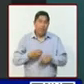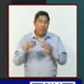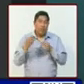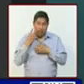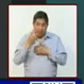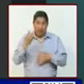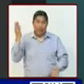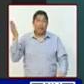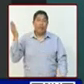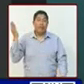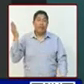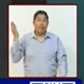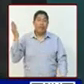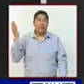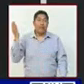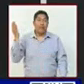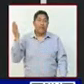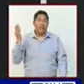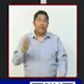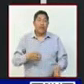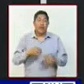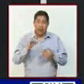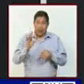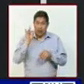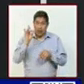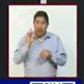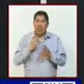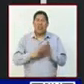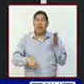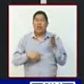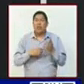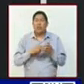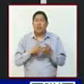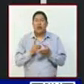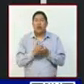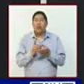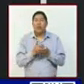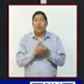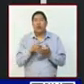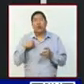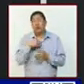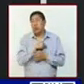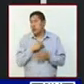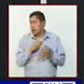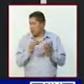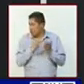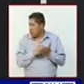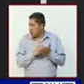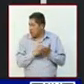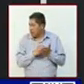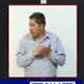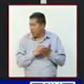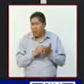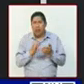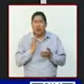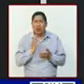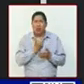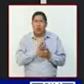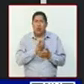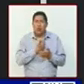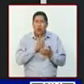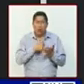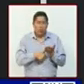hace un clic ahí, se selecciona el tipo de documento, en este caso nosotros vamos a poner nuestra cédula de